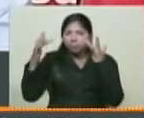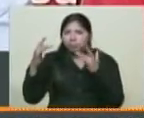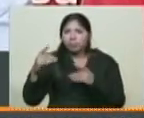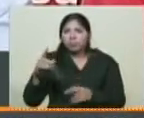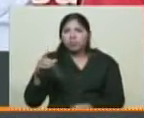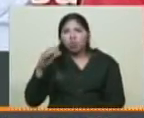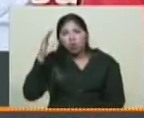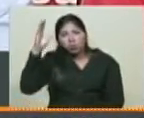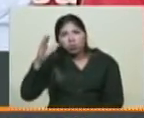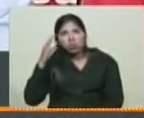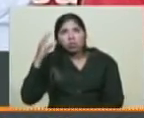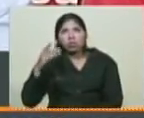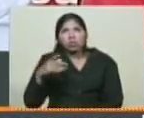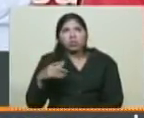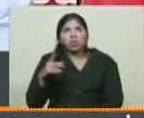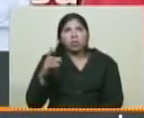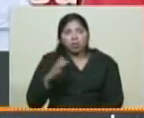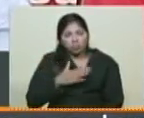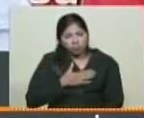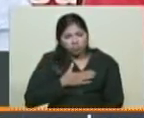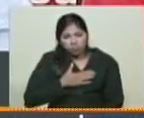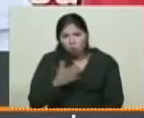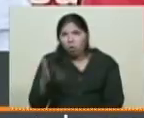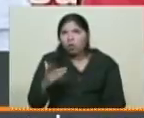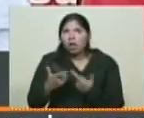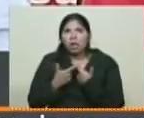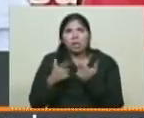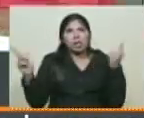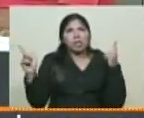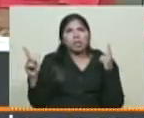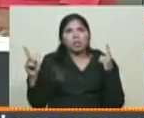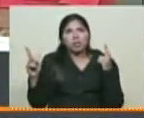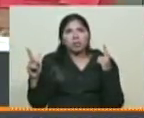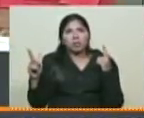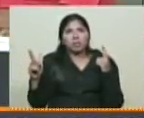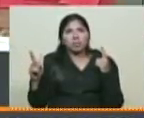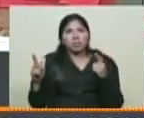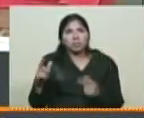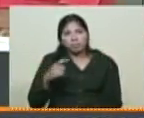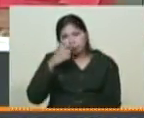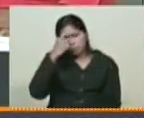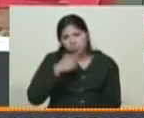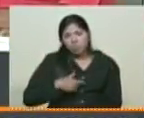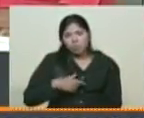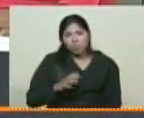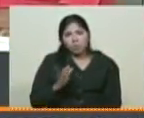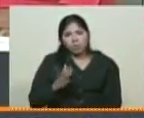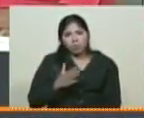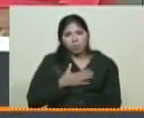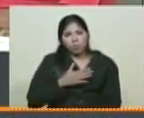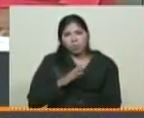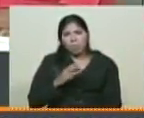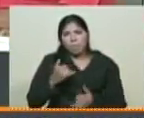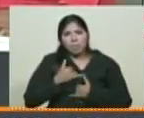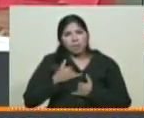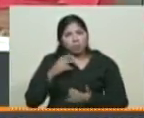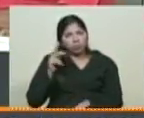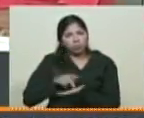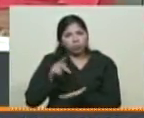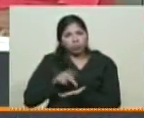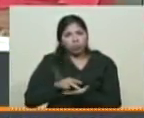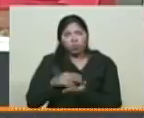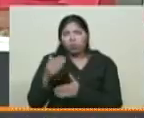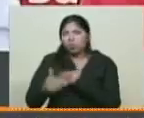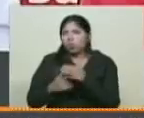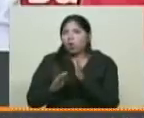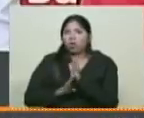solo siendo soberano, siendo libre y sobre todo siendo auténticamente protagonista, es que nosotros vamos a seguir adelante